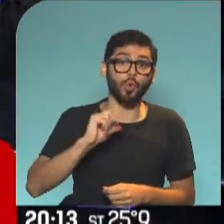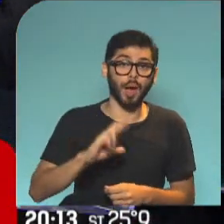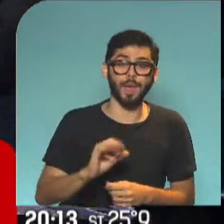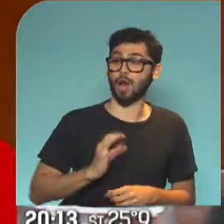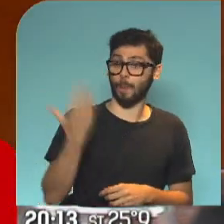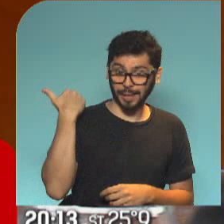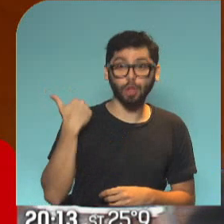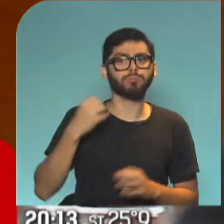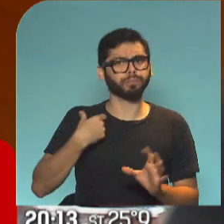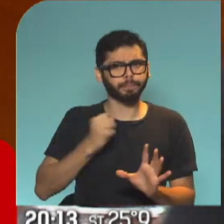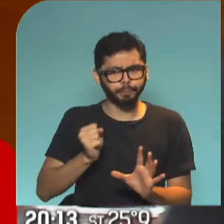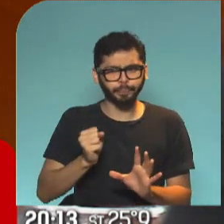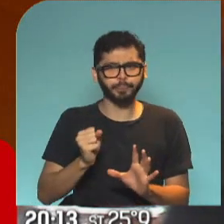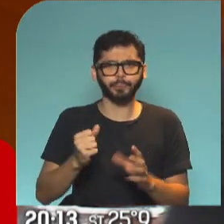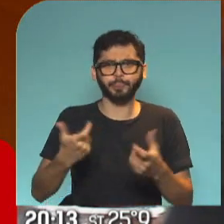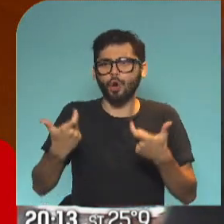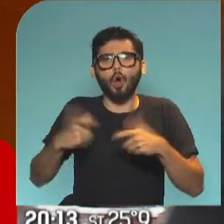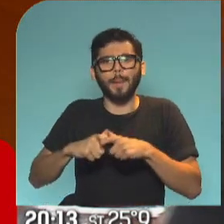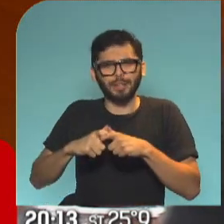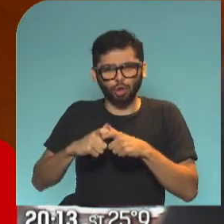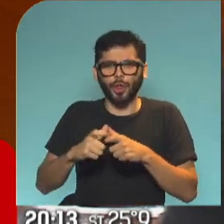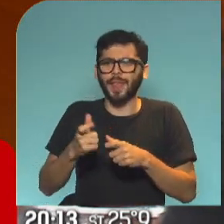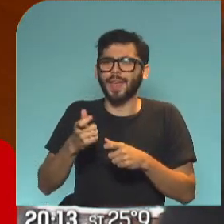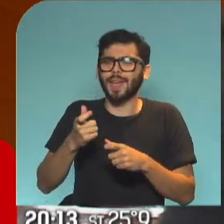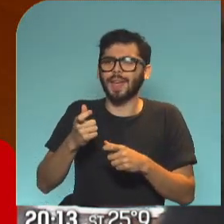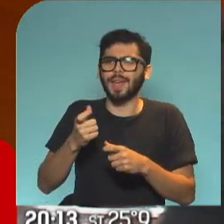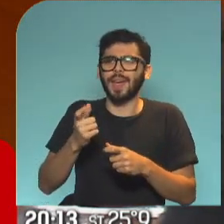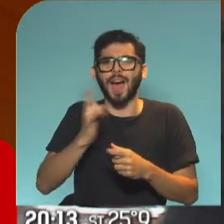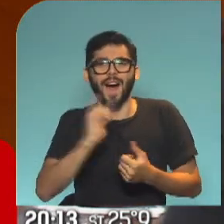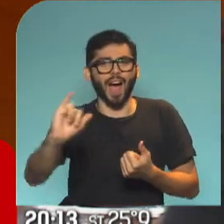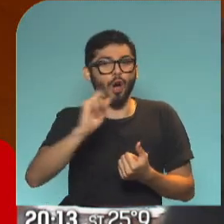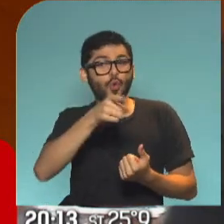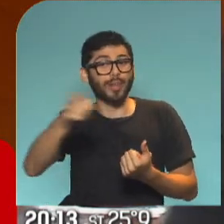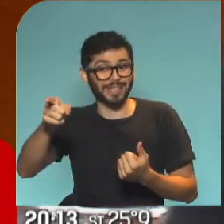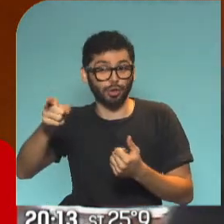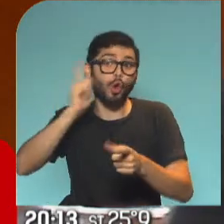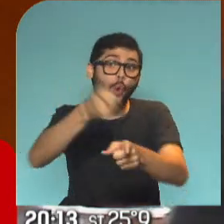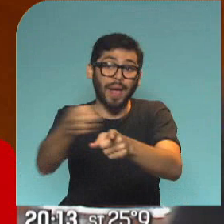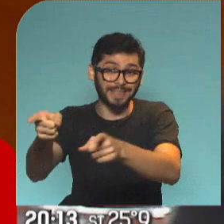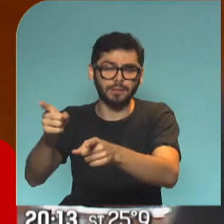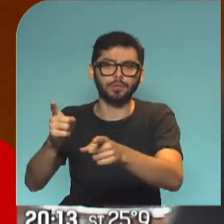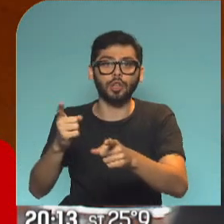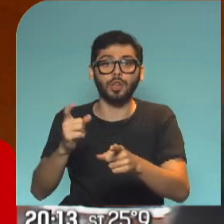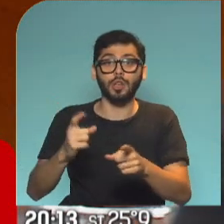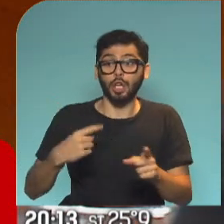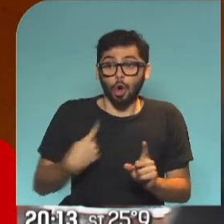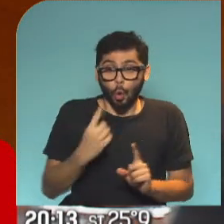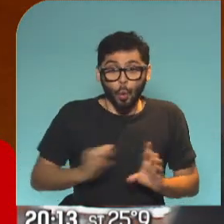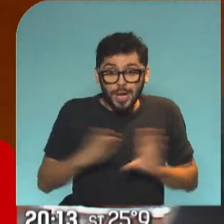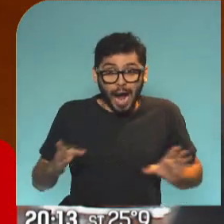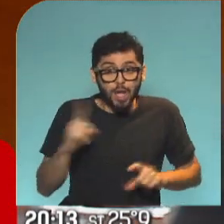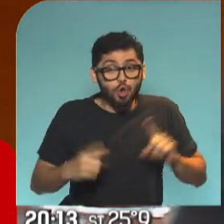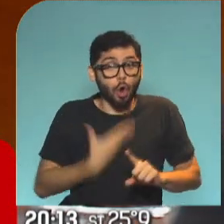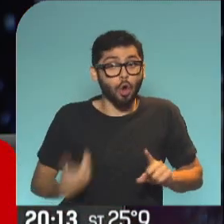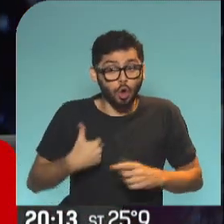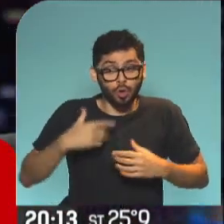tuve el honor de presidir la comisión de acusación y disciplina del consejo de la magistratura y durante mi año de gestión pudimos demostrar que